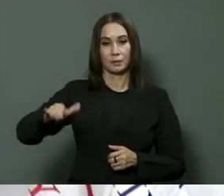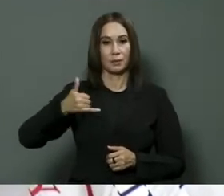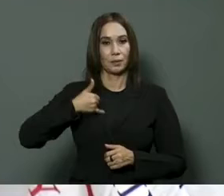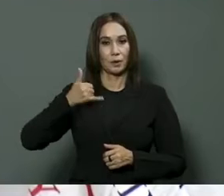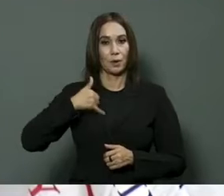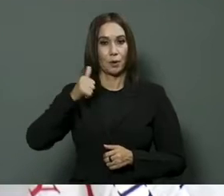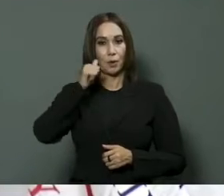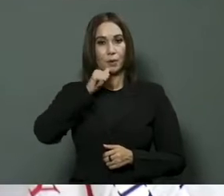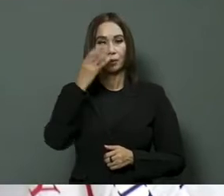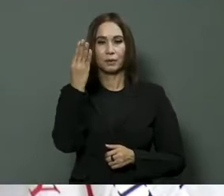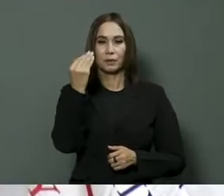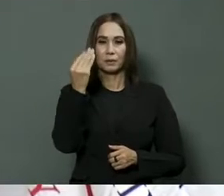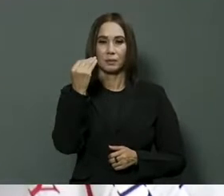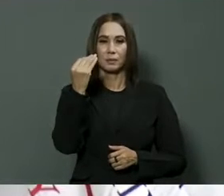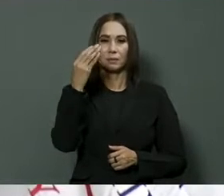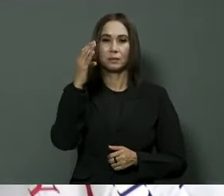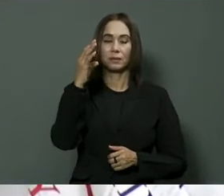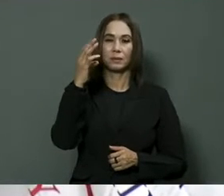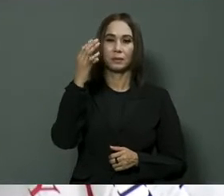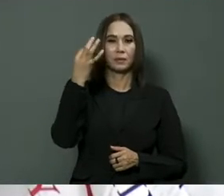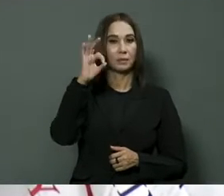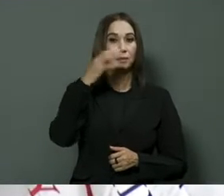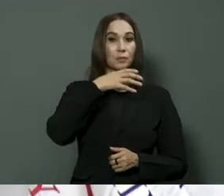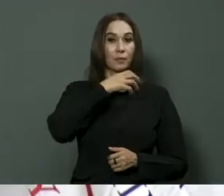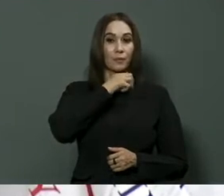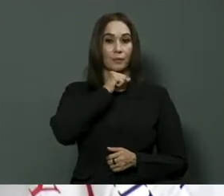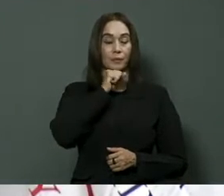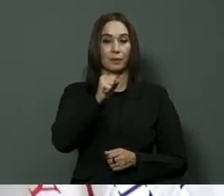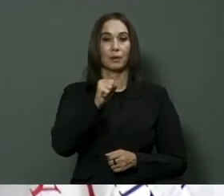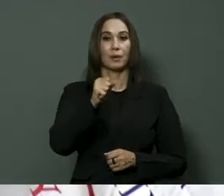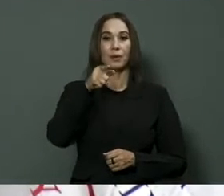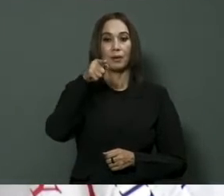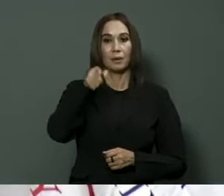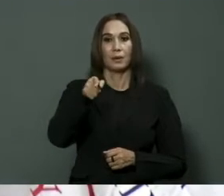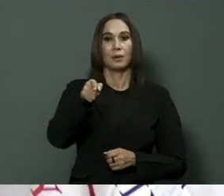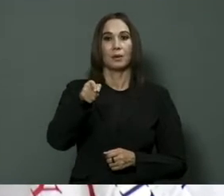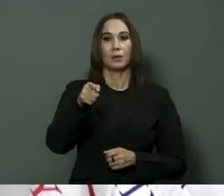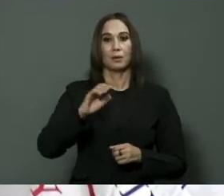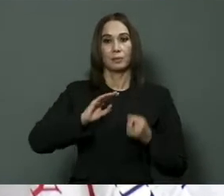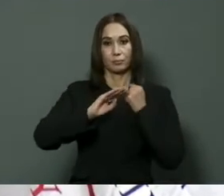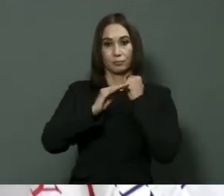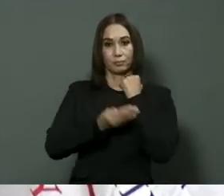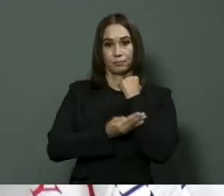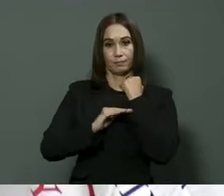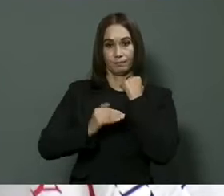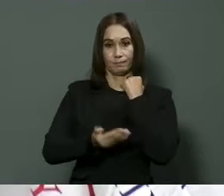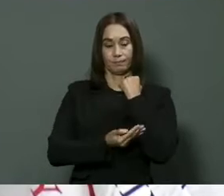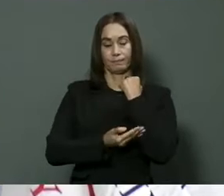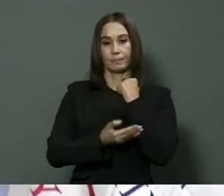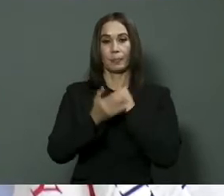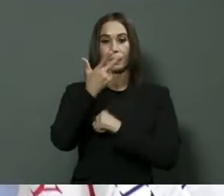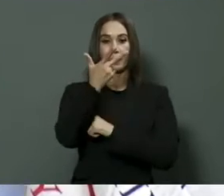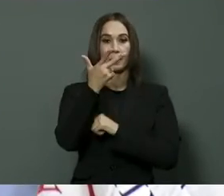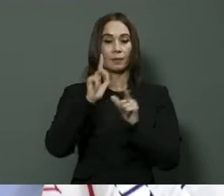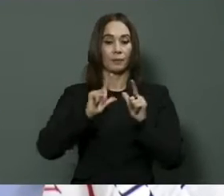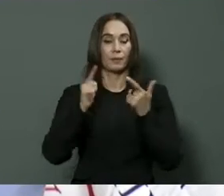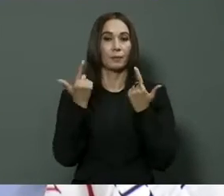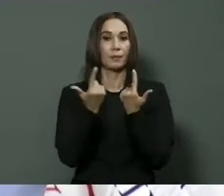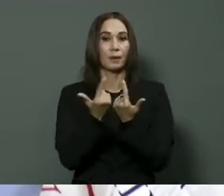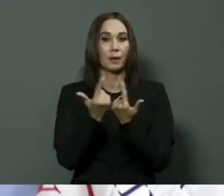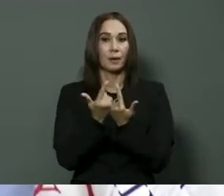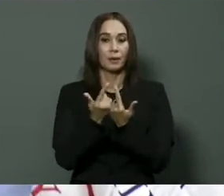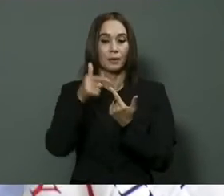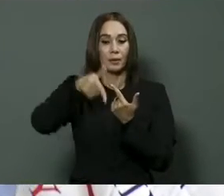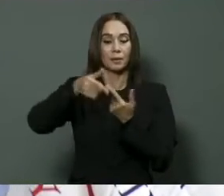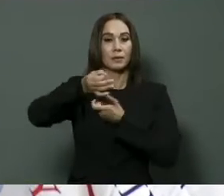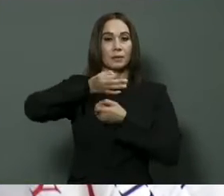adolescentes de 15 a 19 años reportaron haber estado embarazadas. 3 barrios